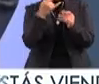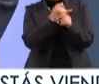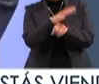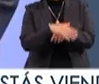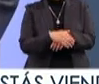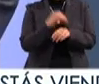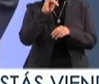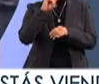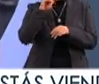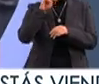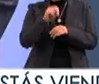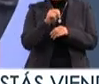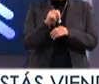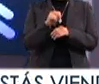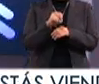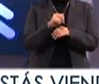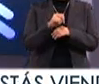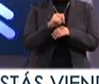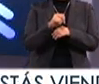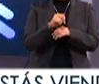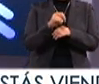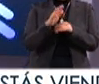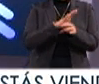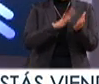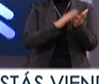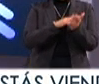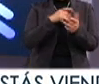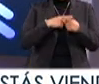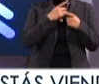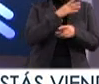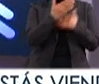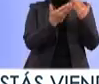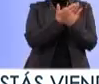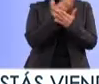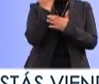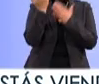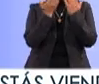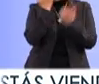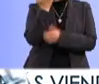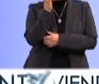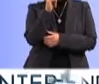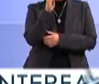información si en el listo politécnico nacional es en la página de la dirección de servicios estudiantiles